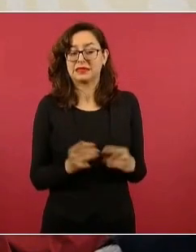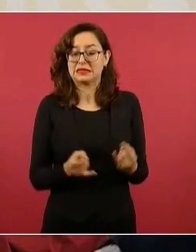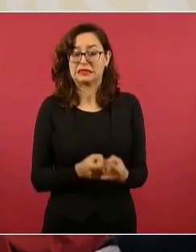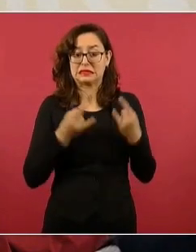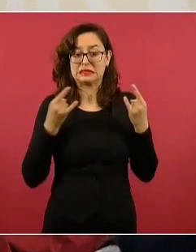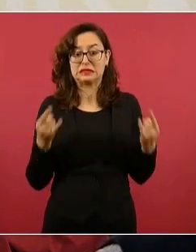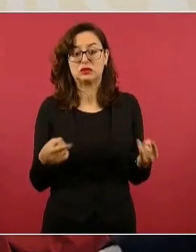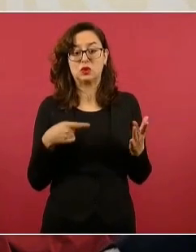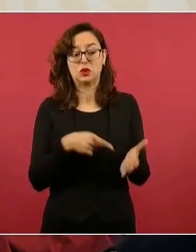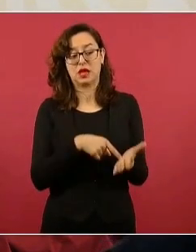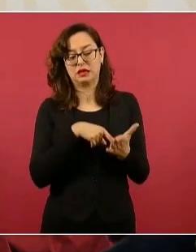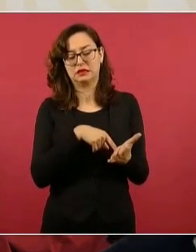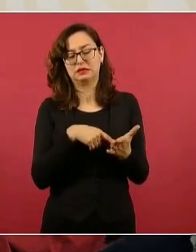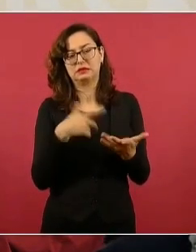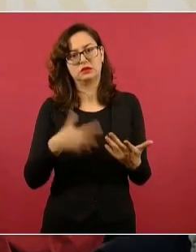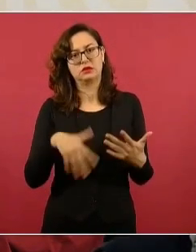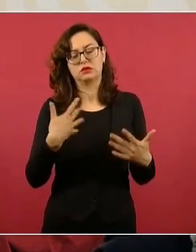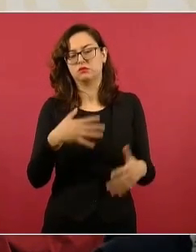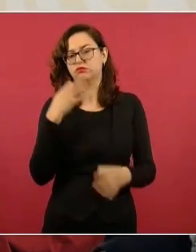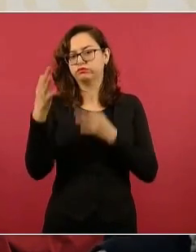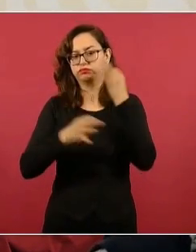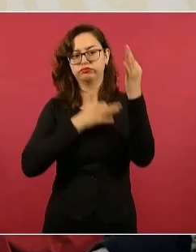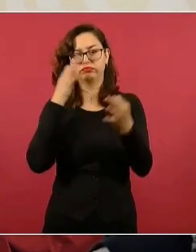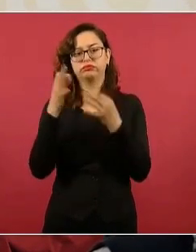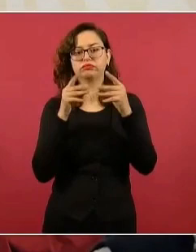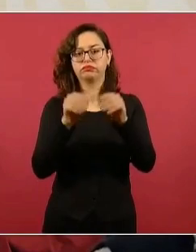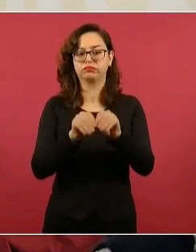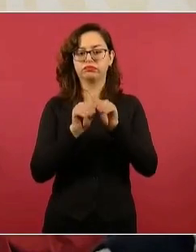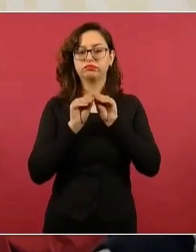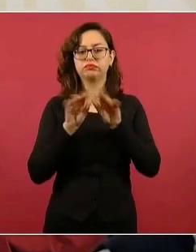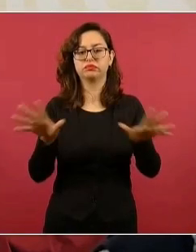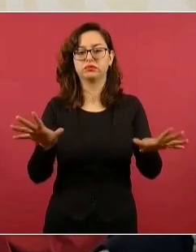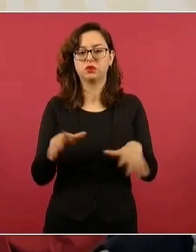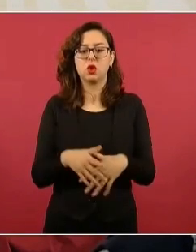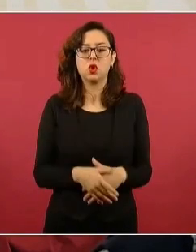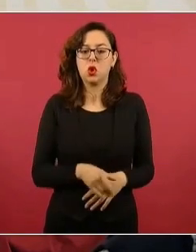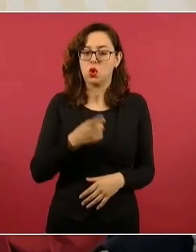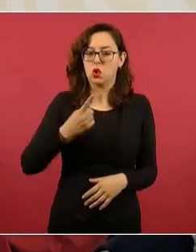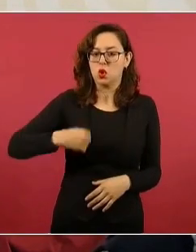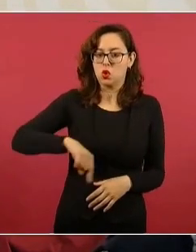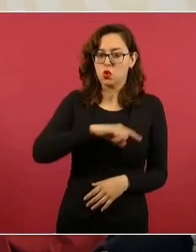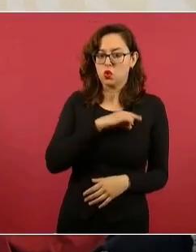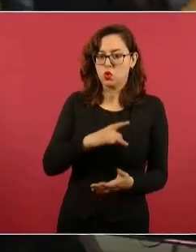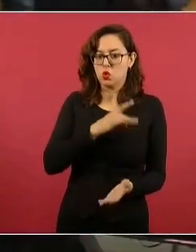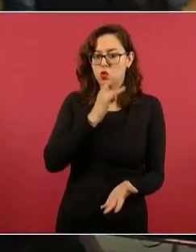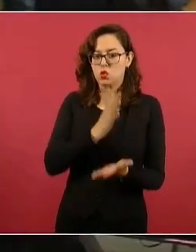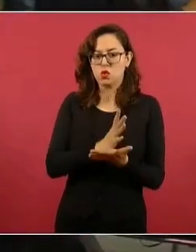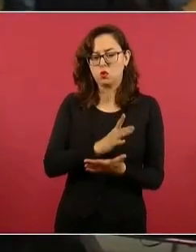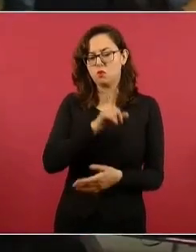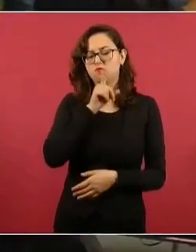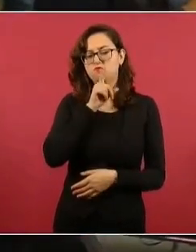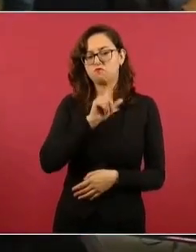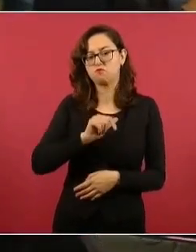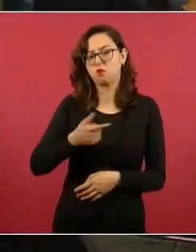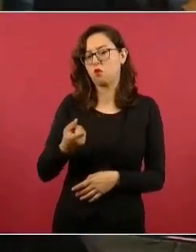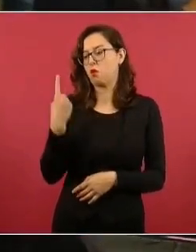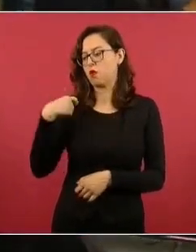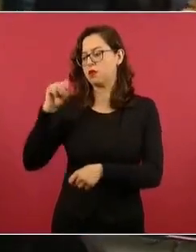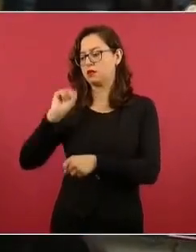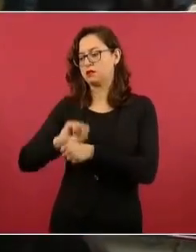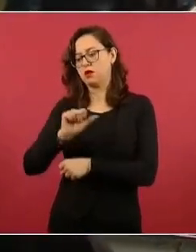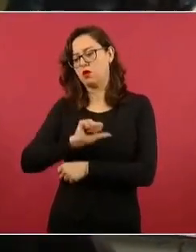bastante comentado en medios de comunicación, no solamente nosotros, se ha difundido durante la semana